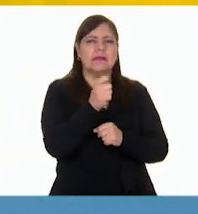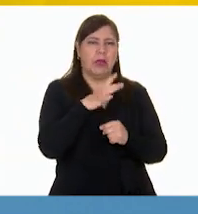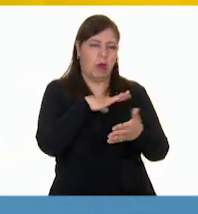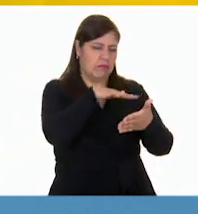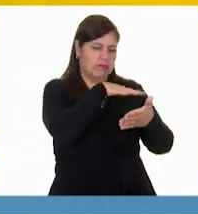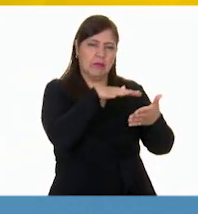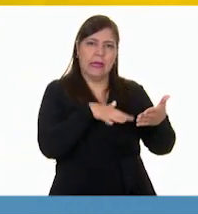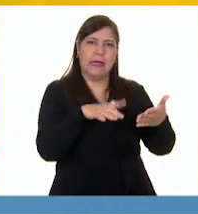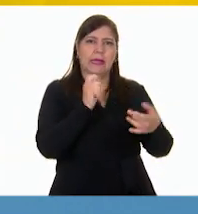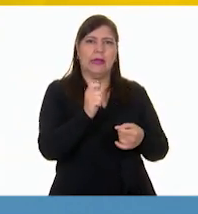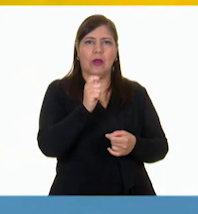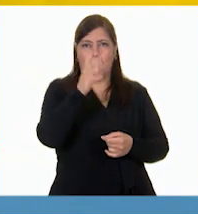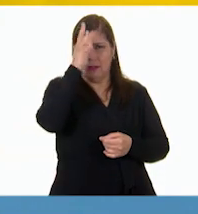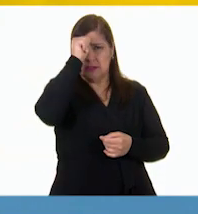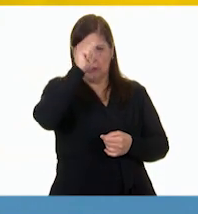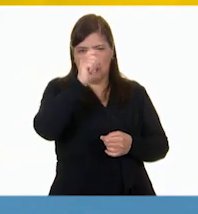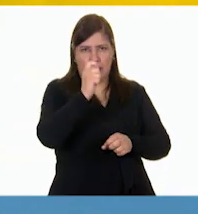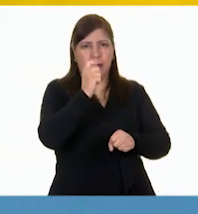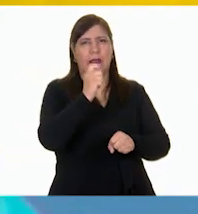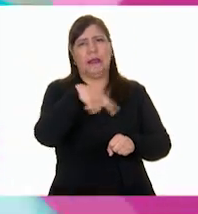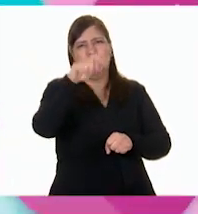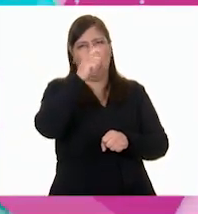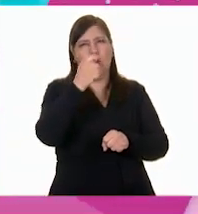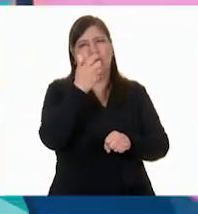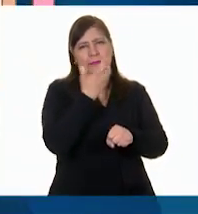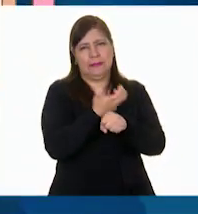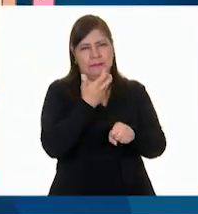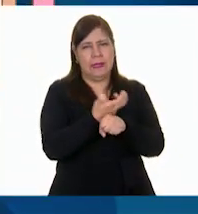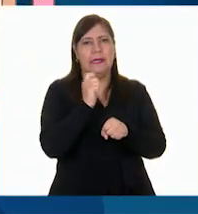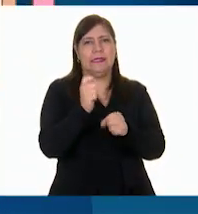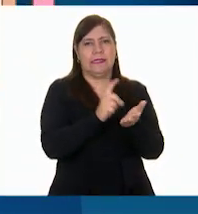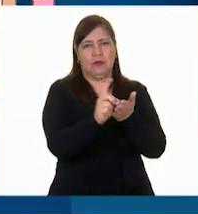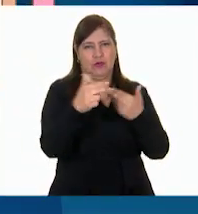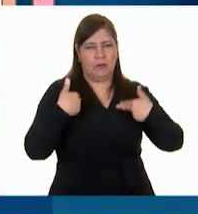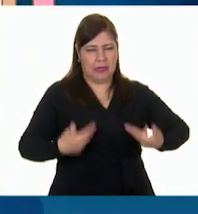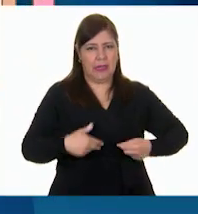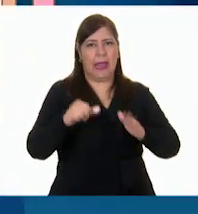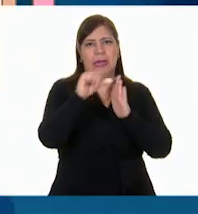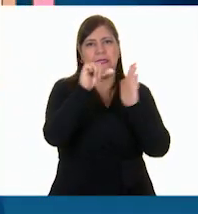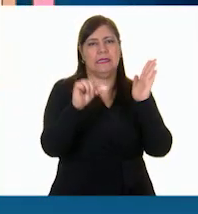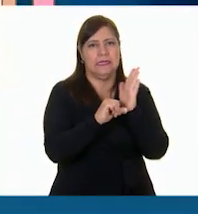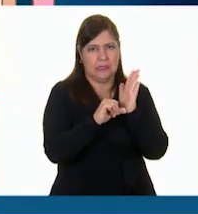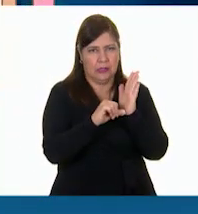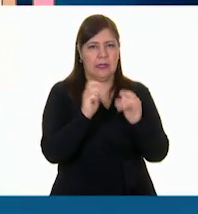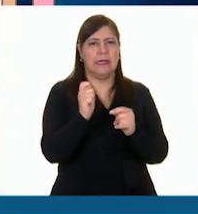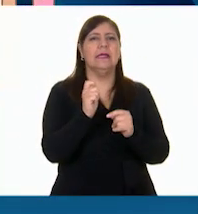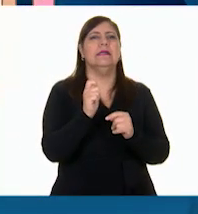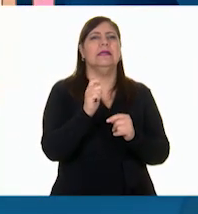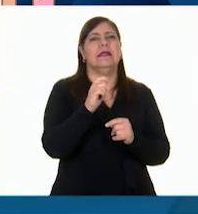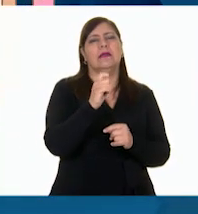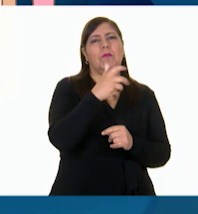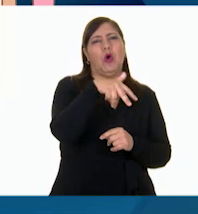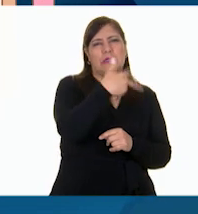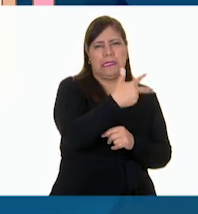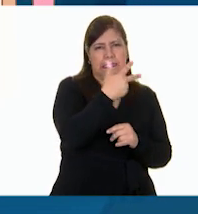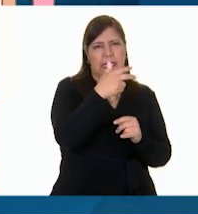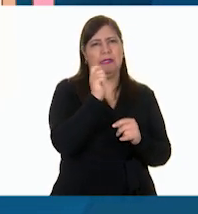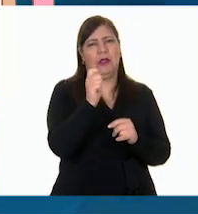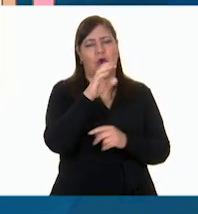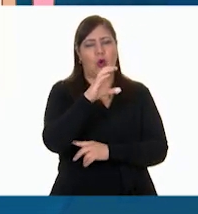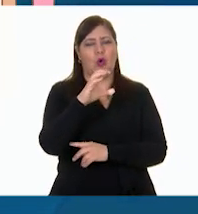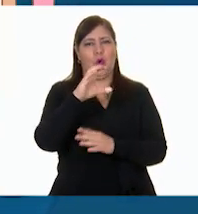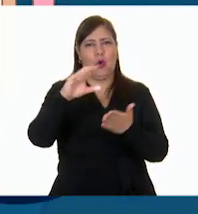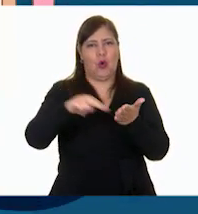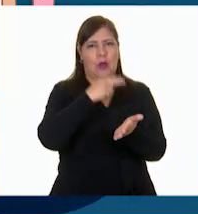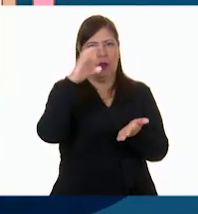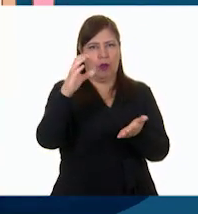de la Convención Americana de los Derechos Humanos. El artículo 13º de la Convención Americana